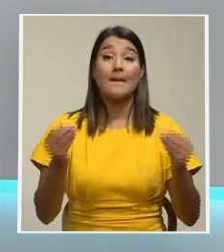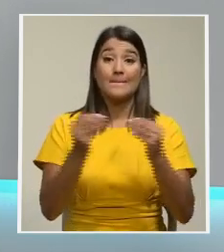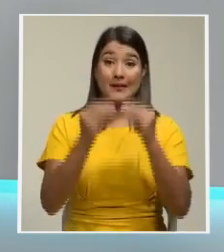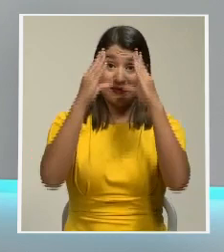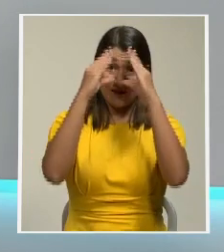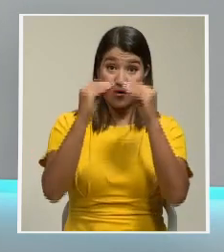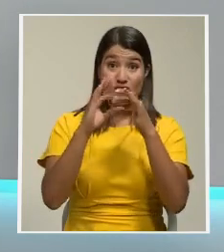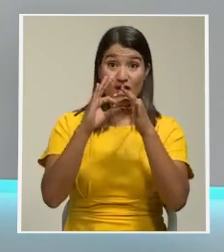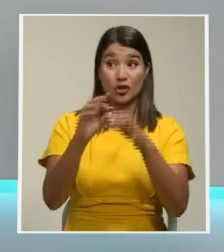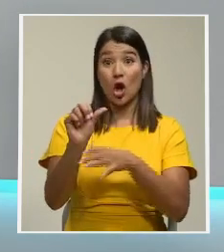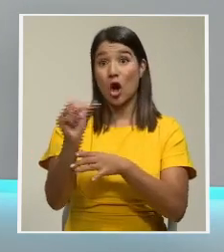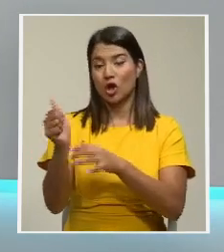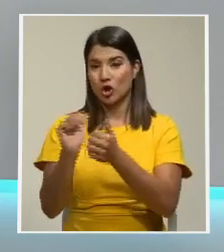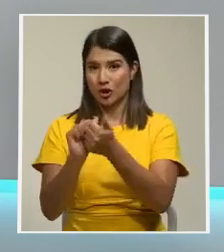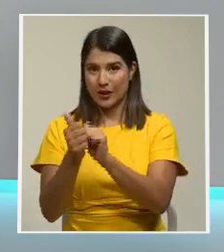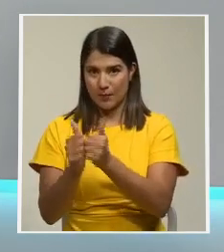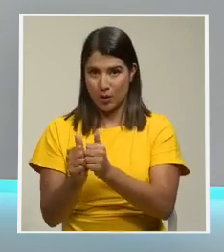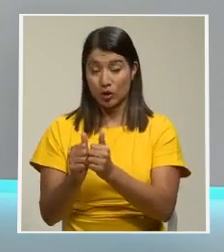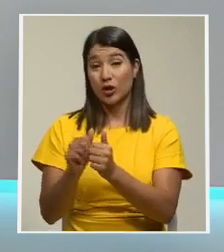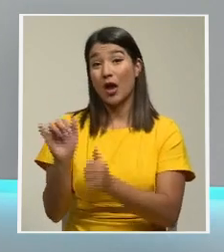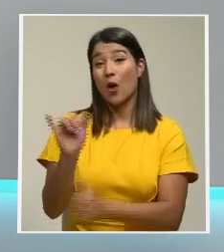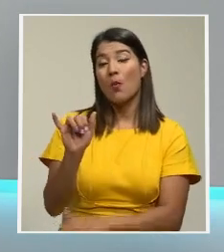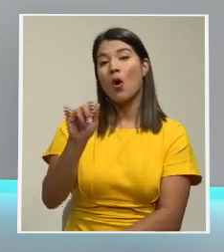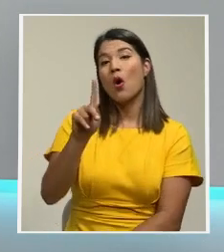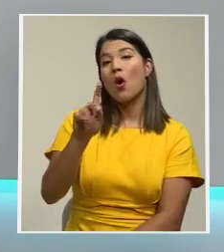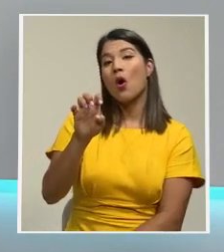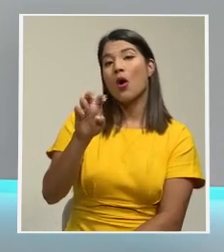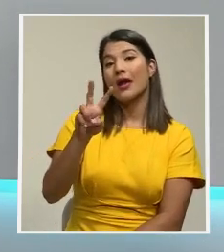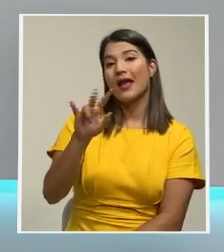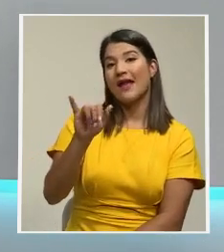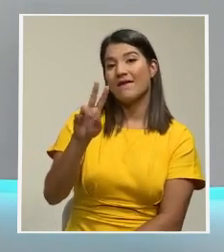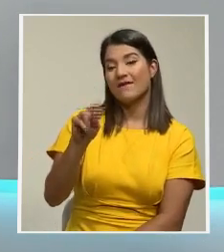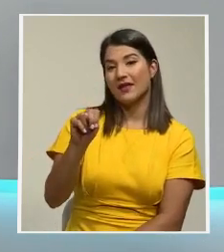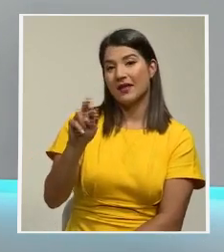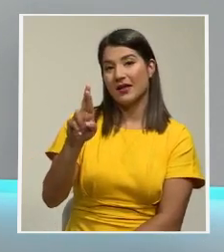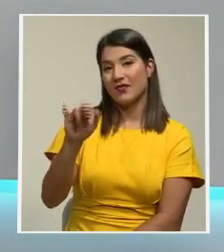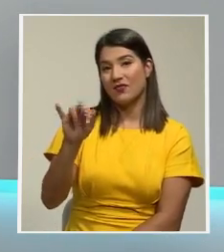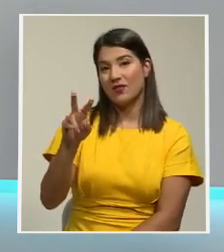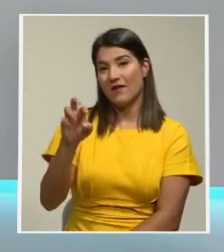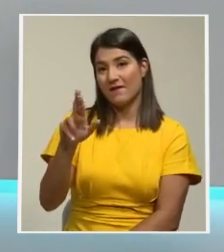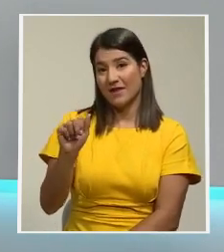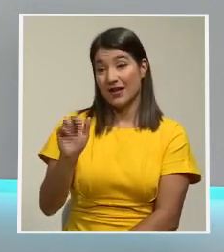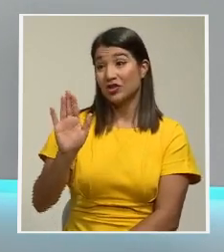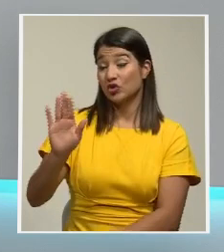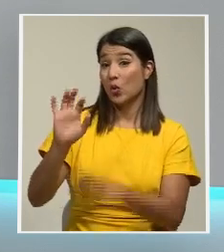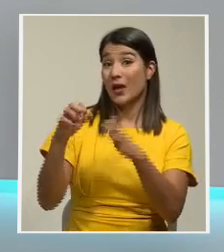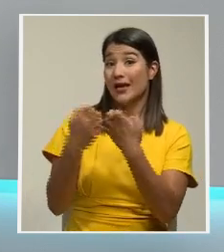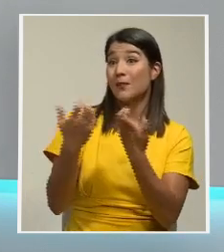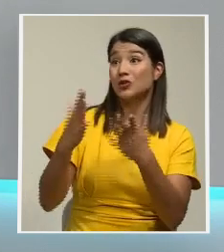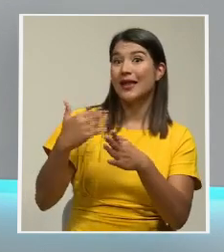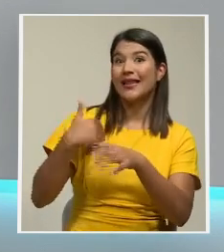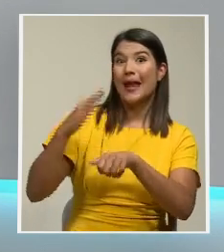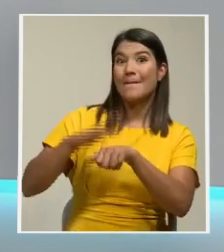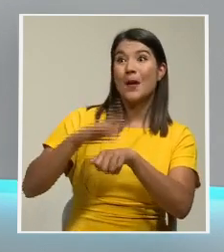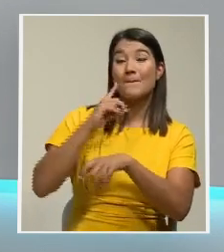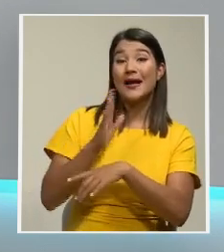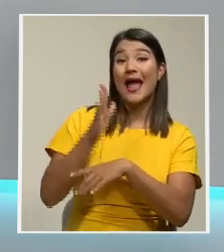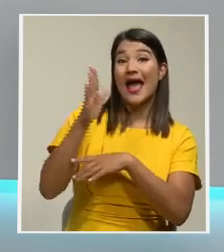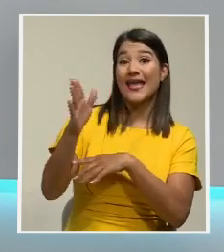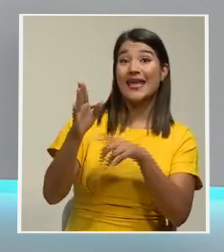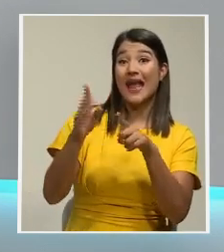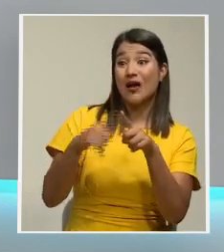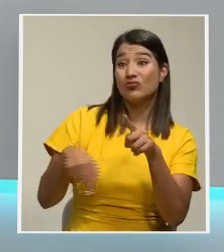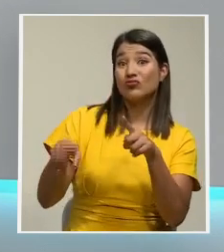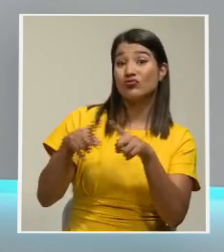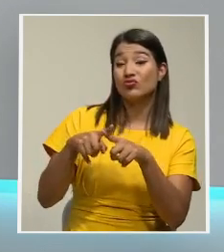de otros deportes. Kevin Rivera, que ya el equipo de Kevin Rivera recibió su wildcard para poder estar en el Giro de Italia, así que podríamos